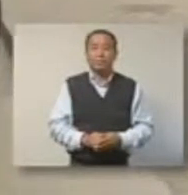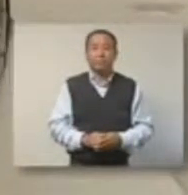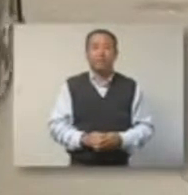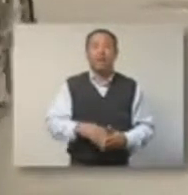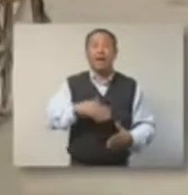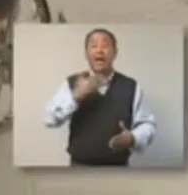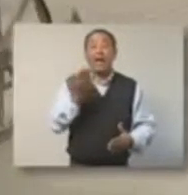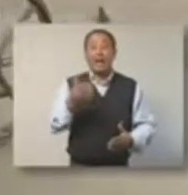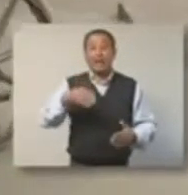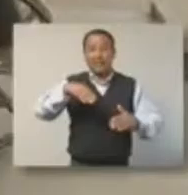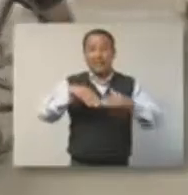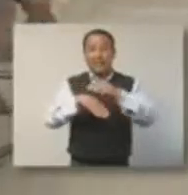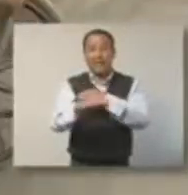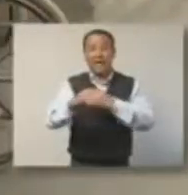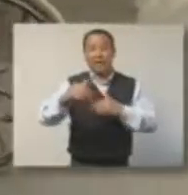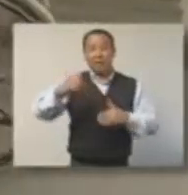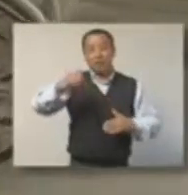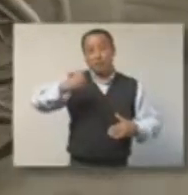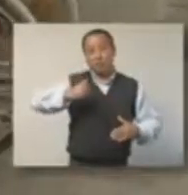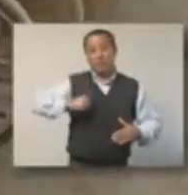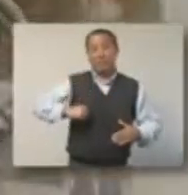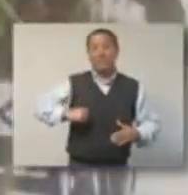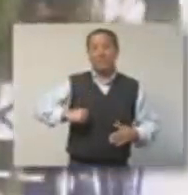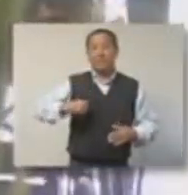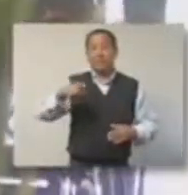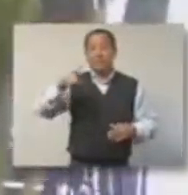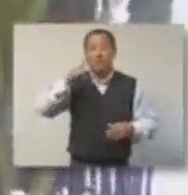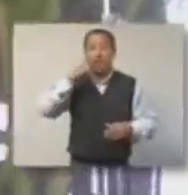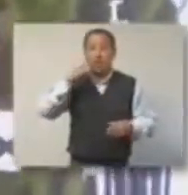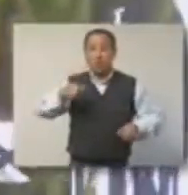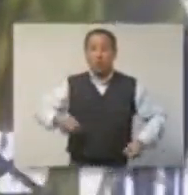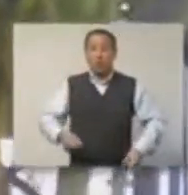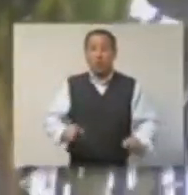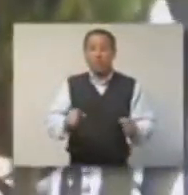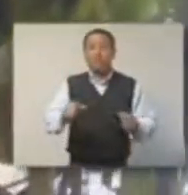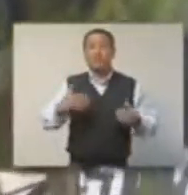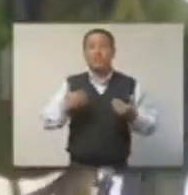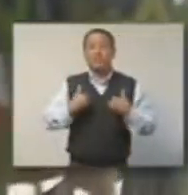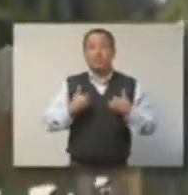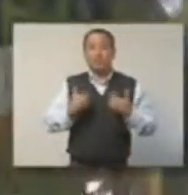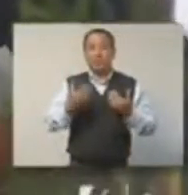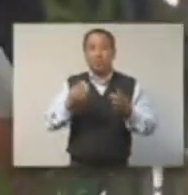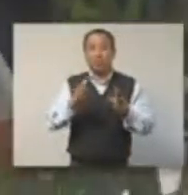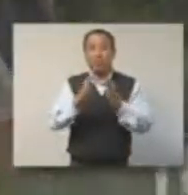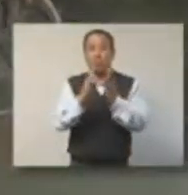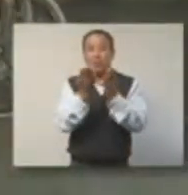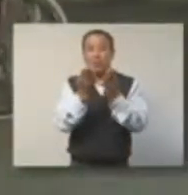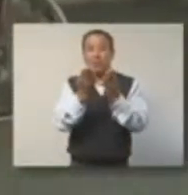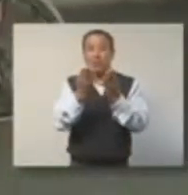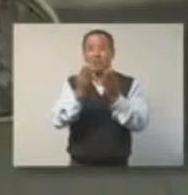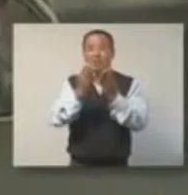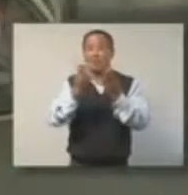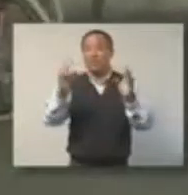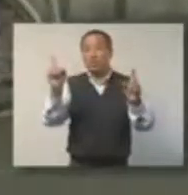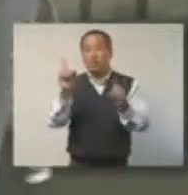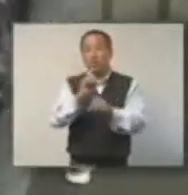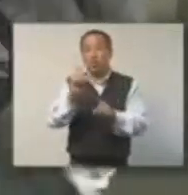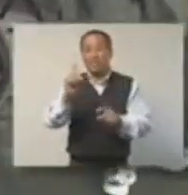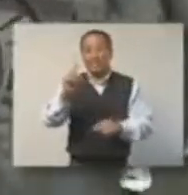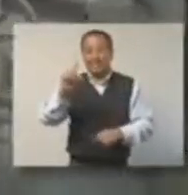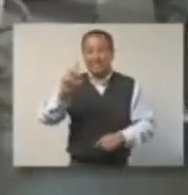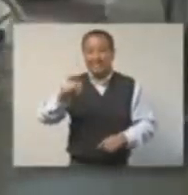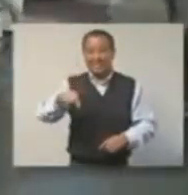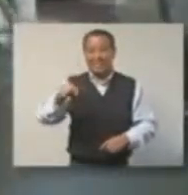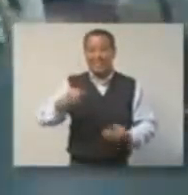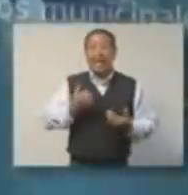Al ingresar al Palacio Municipal, César debe poder contar con una puerta accesible y no depender de la ayuda de otras